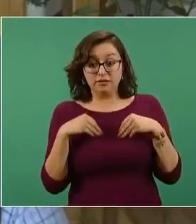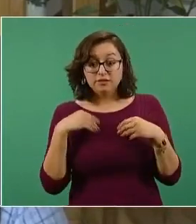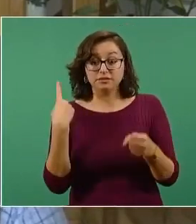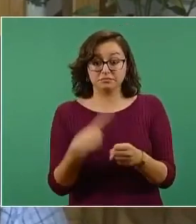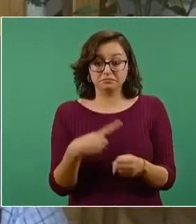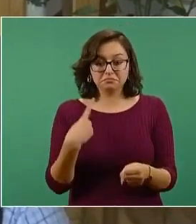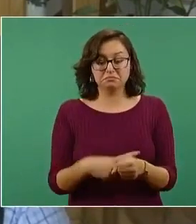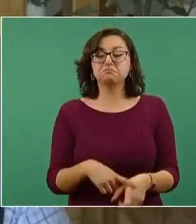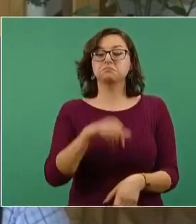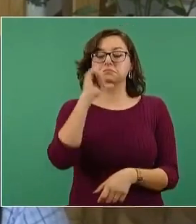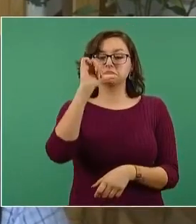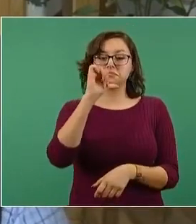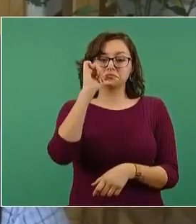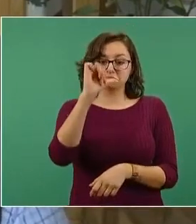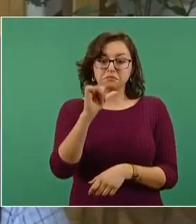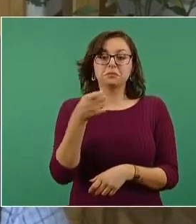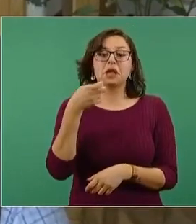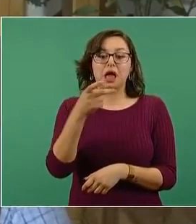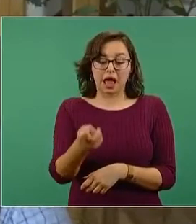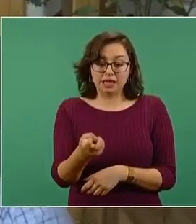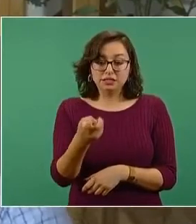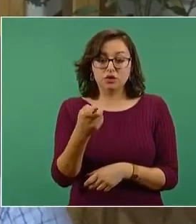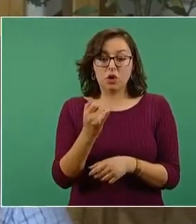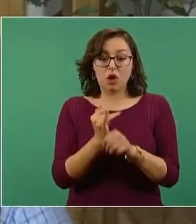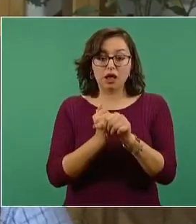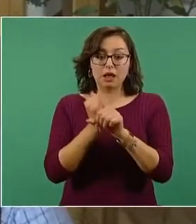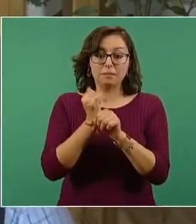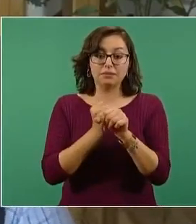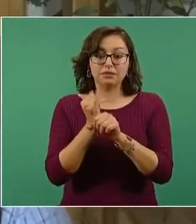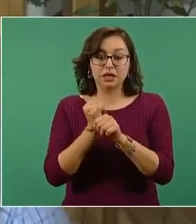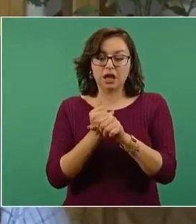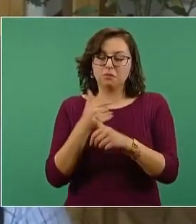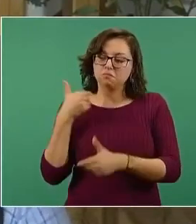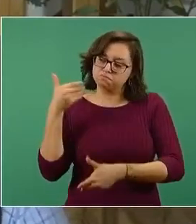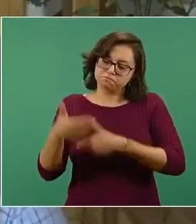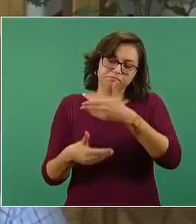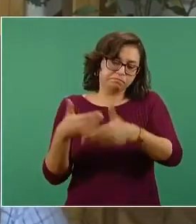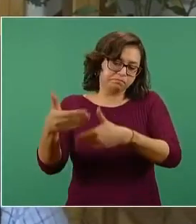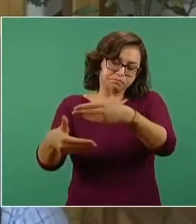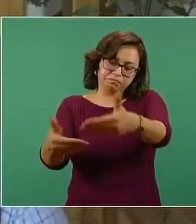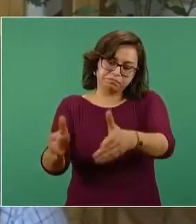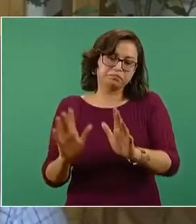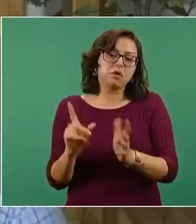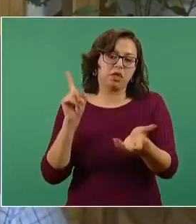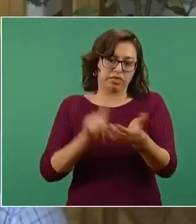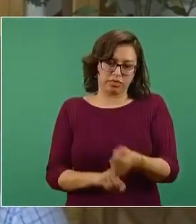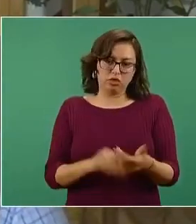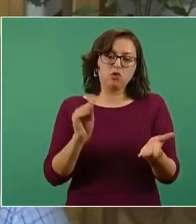de COVID-19. Eso se encuentra en proceso. Las mismas farmacéuticas, obviamente